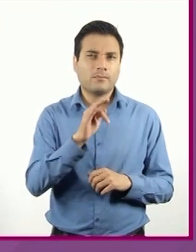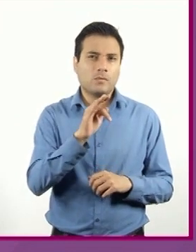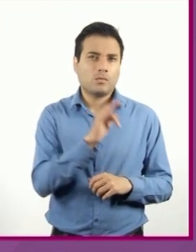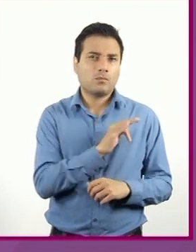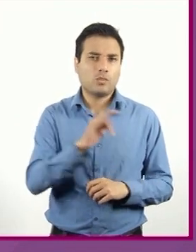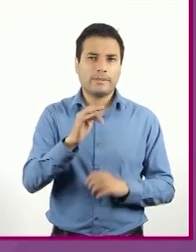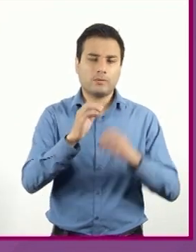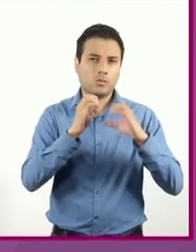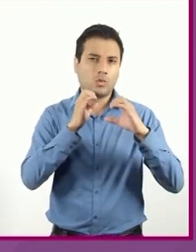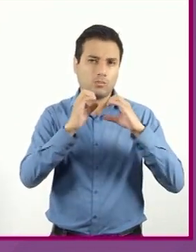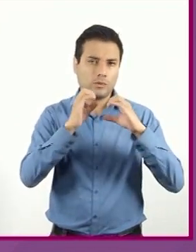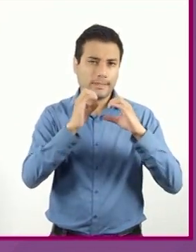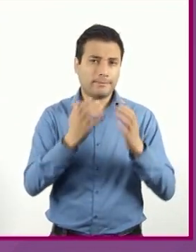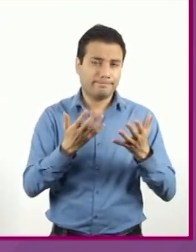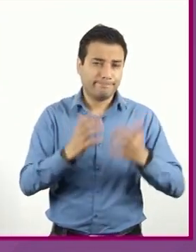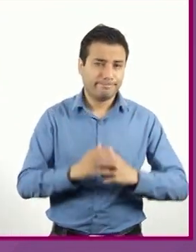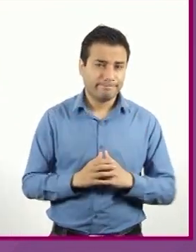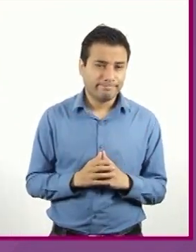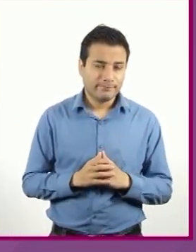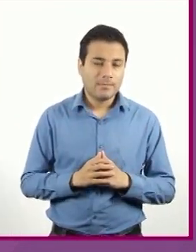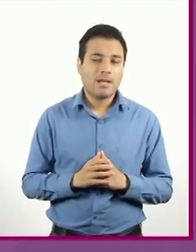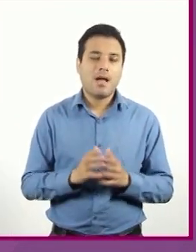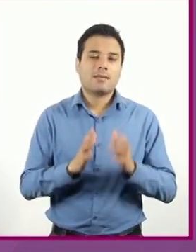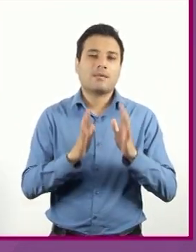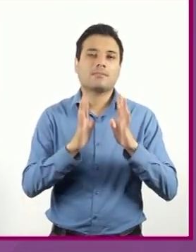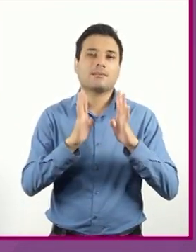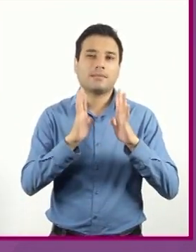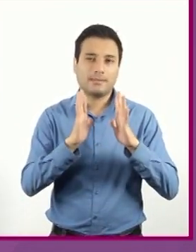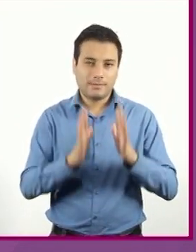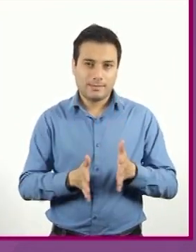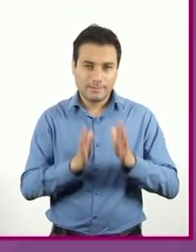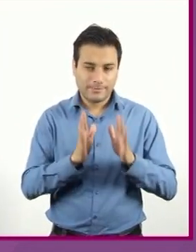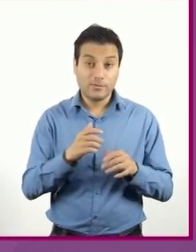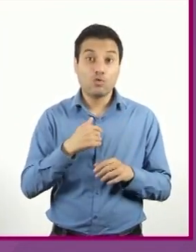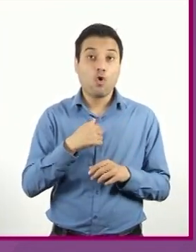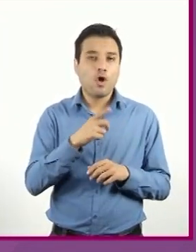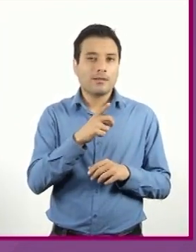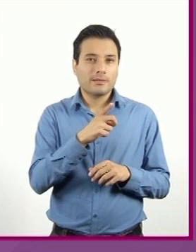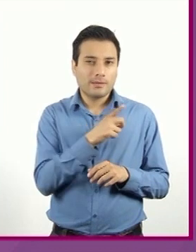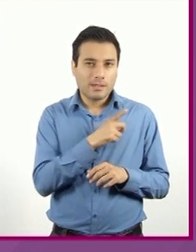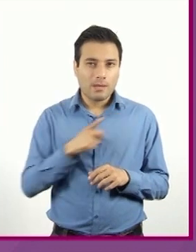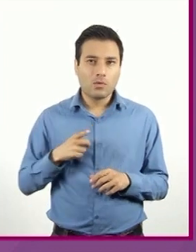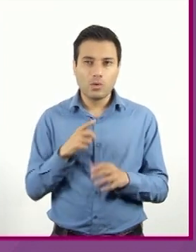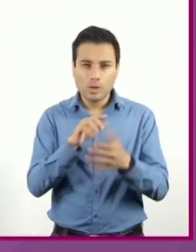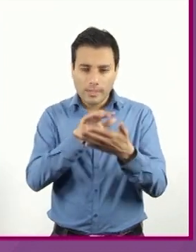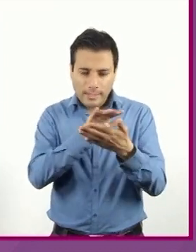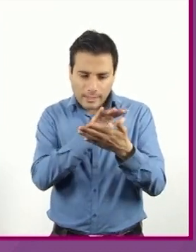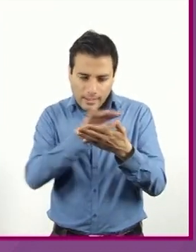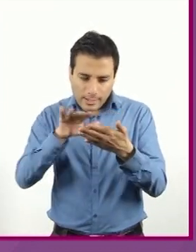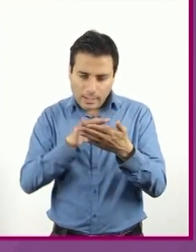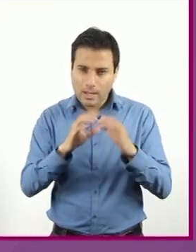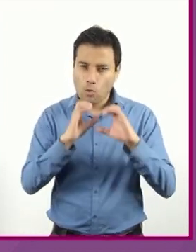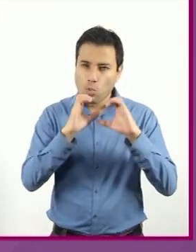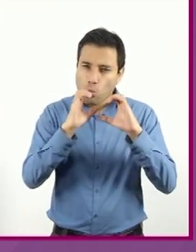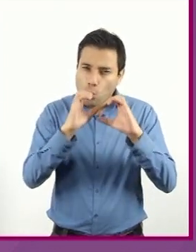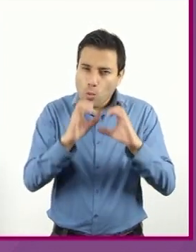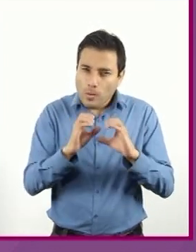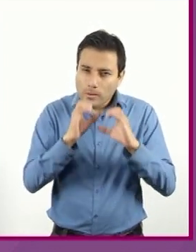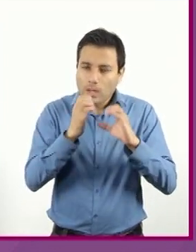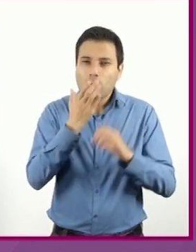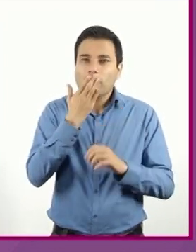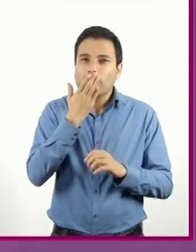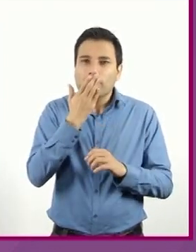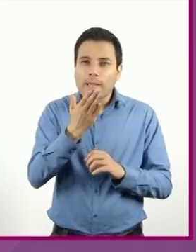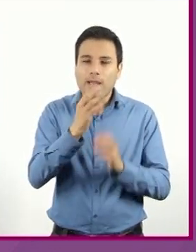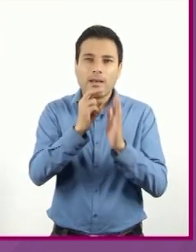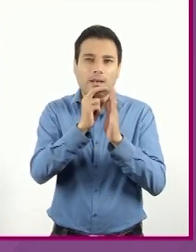nosotros. Ahora comprendo que debo leer con mucho cuidado las instrucciones de la información